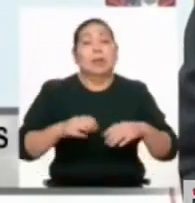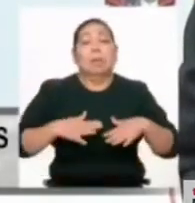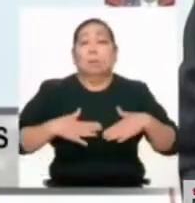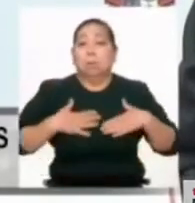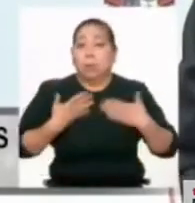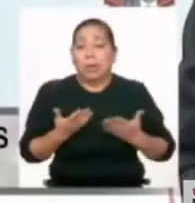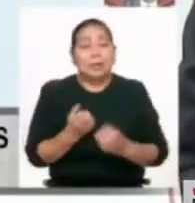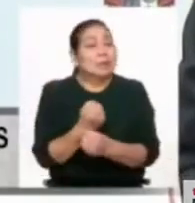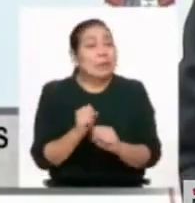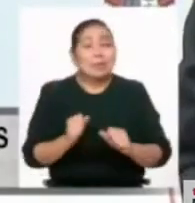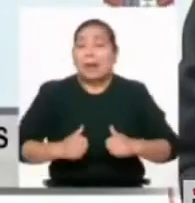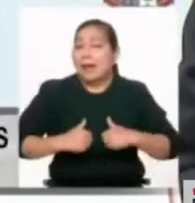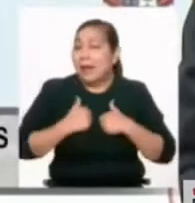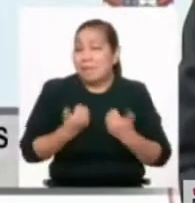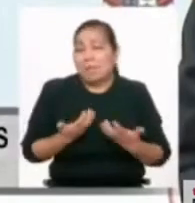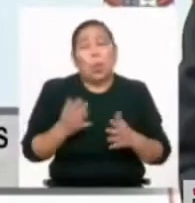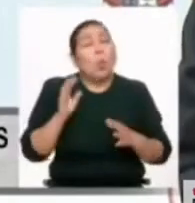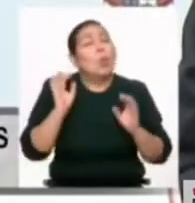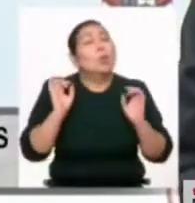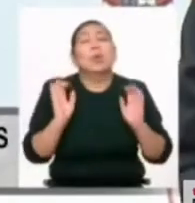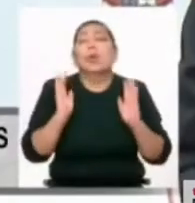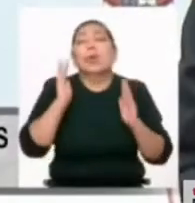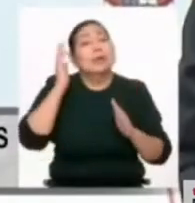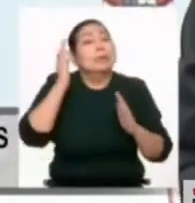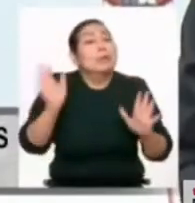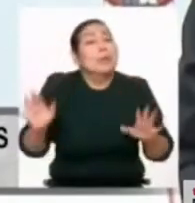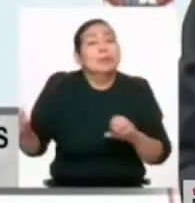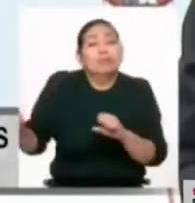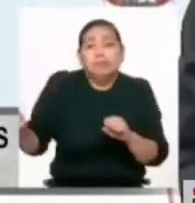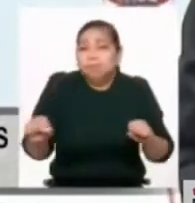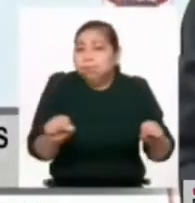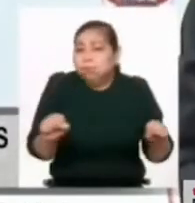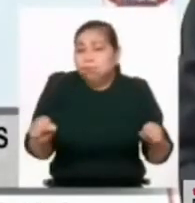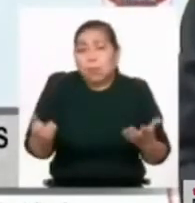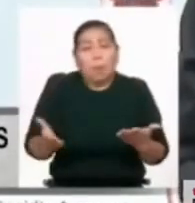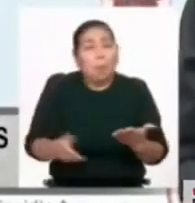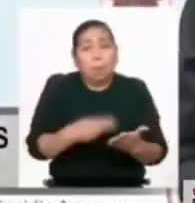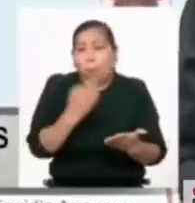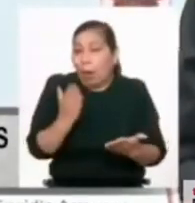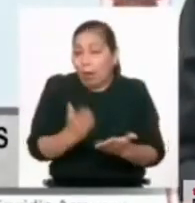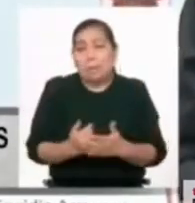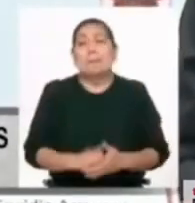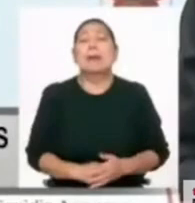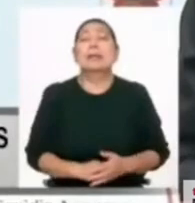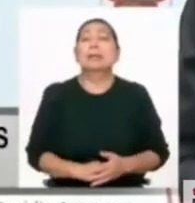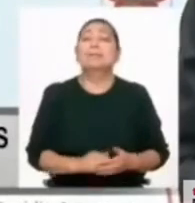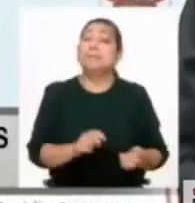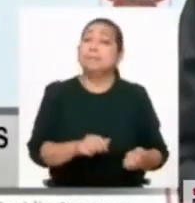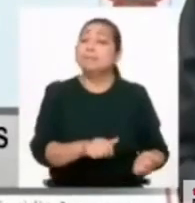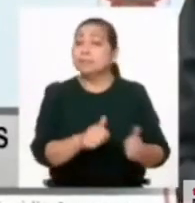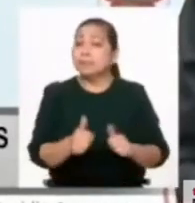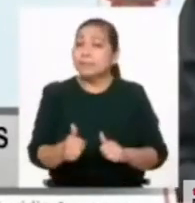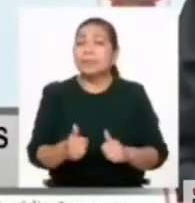podemos salvar una vida en caso de un sismo o un desastre natural. Por otro